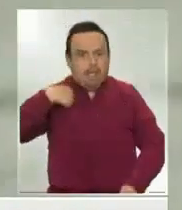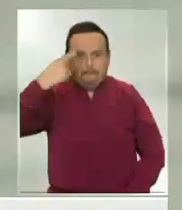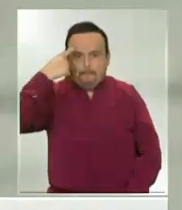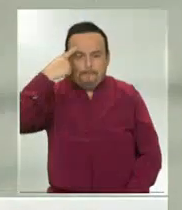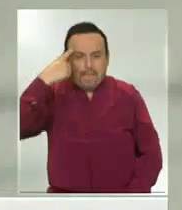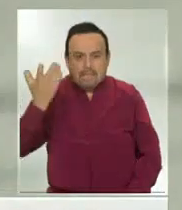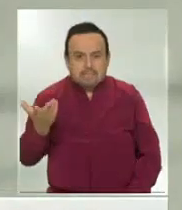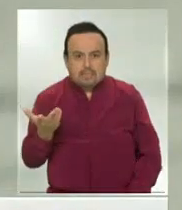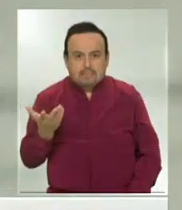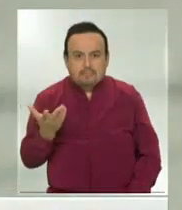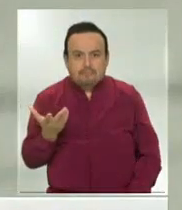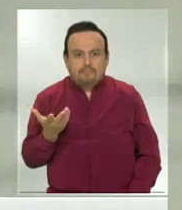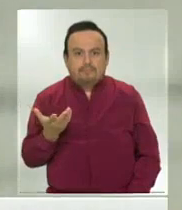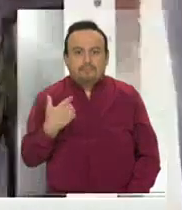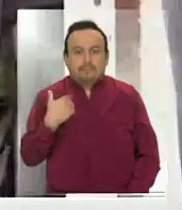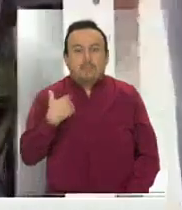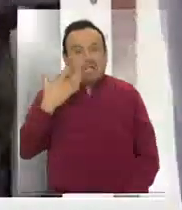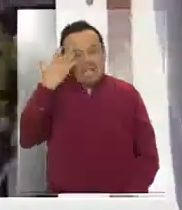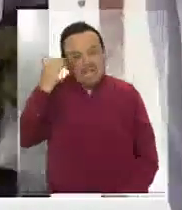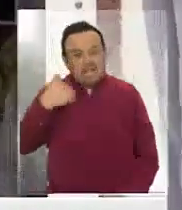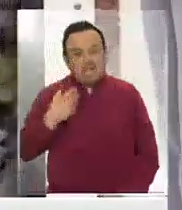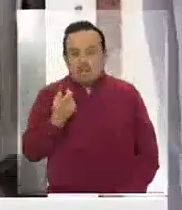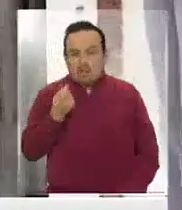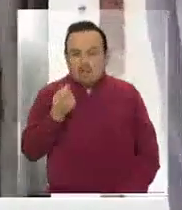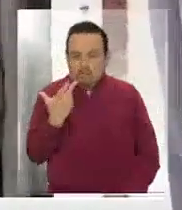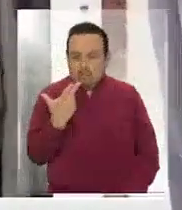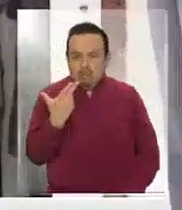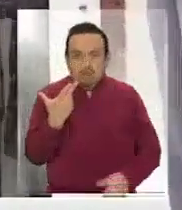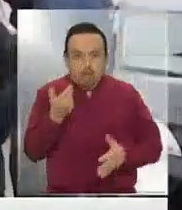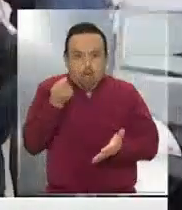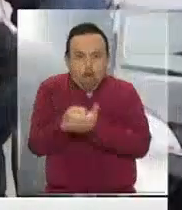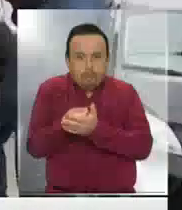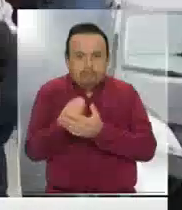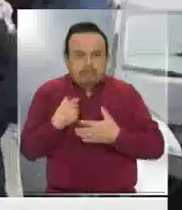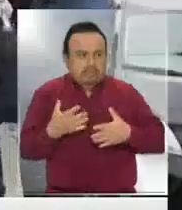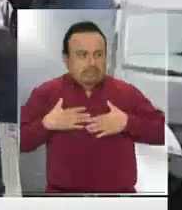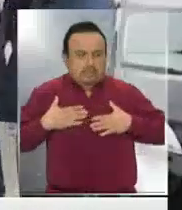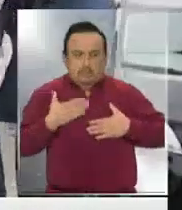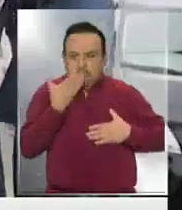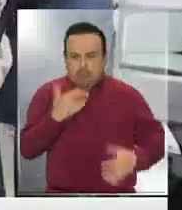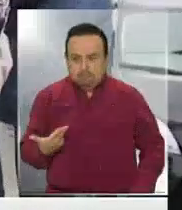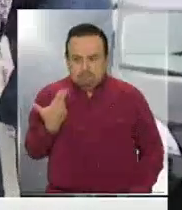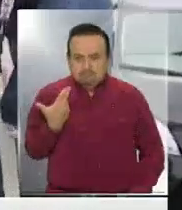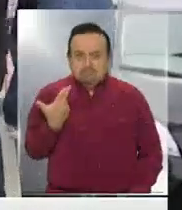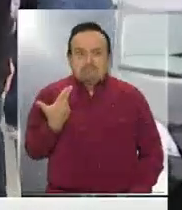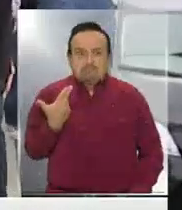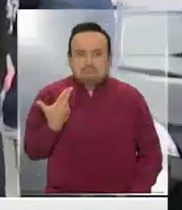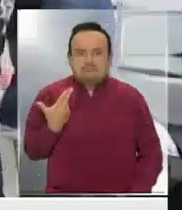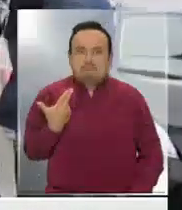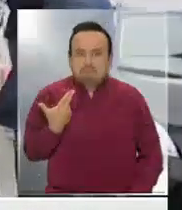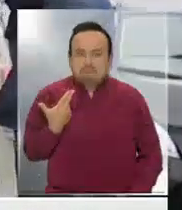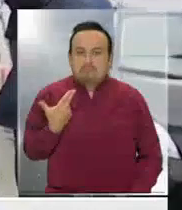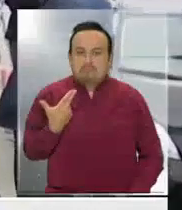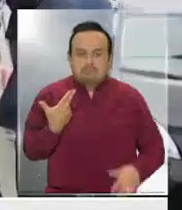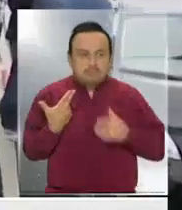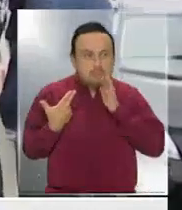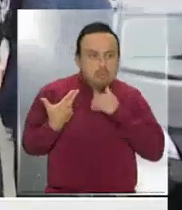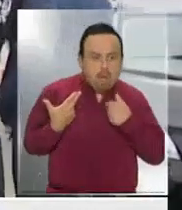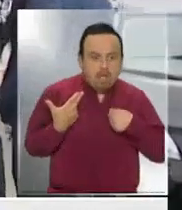vistos. Creo que la gente las compra porque tienen miedo. Dicen que es mejor tener un arma que no